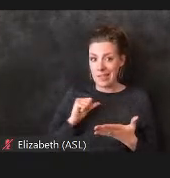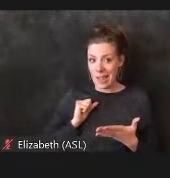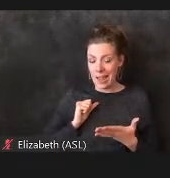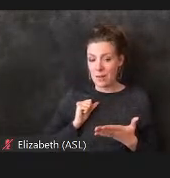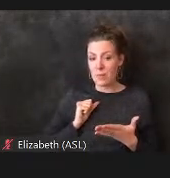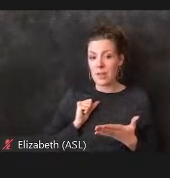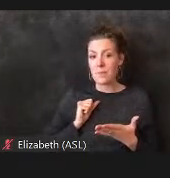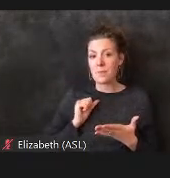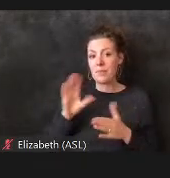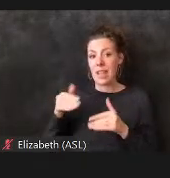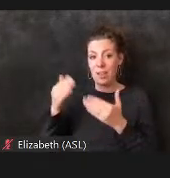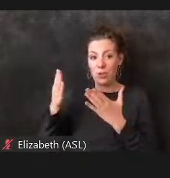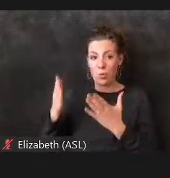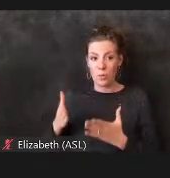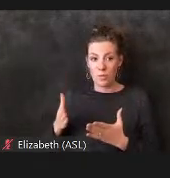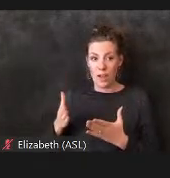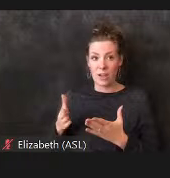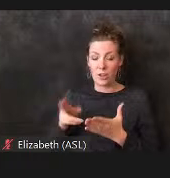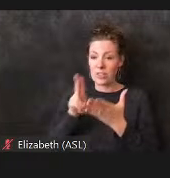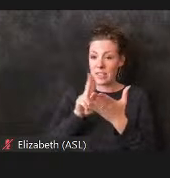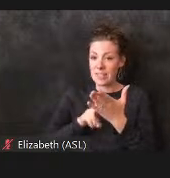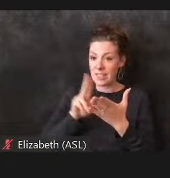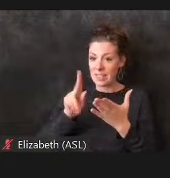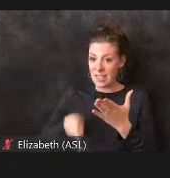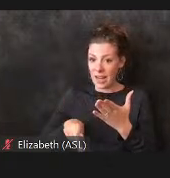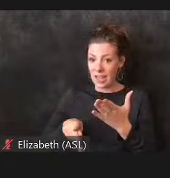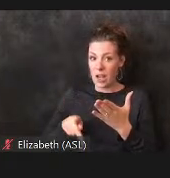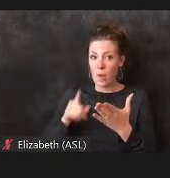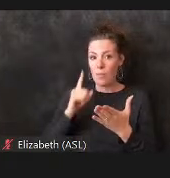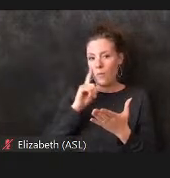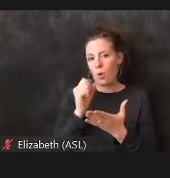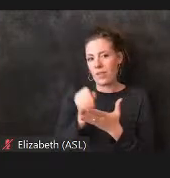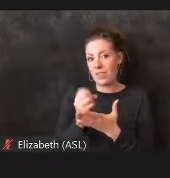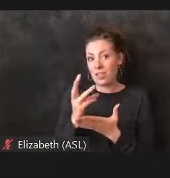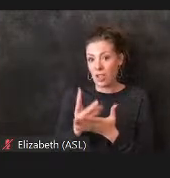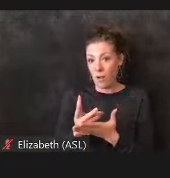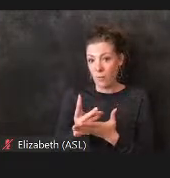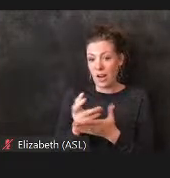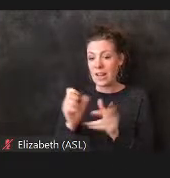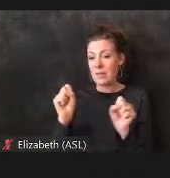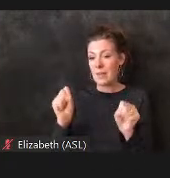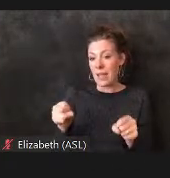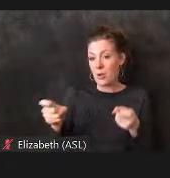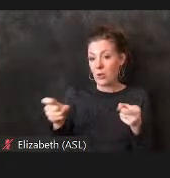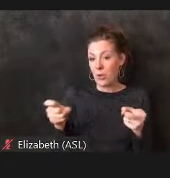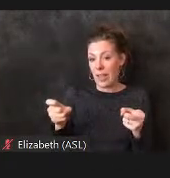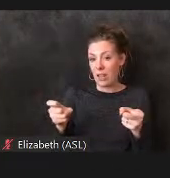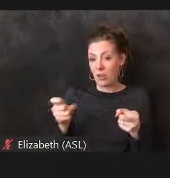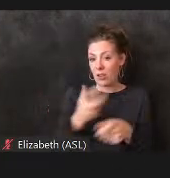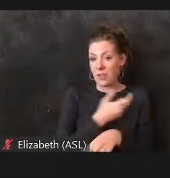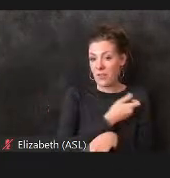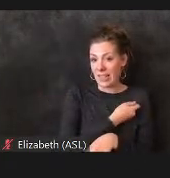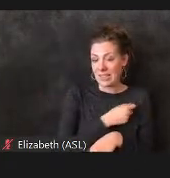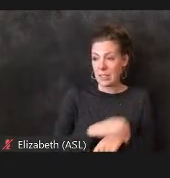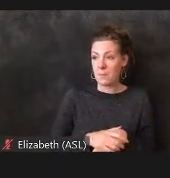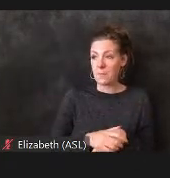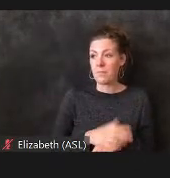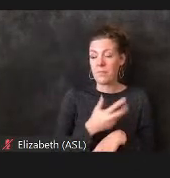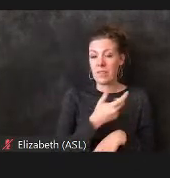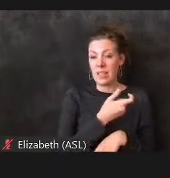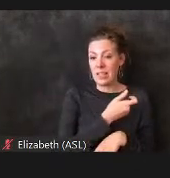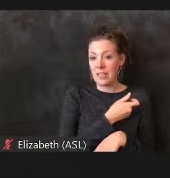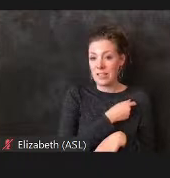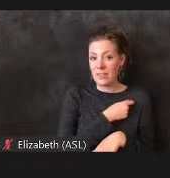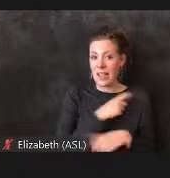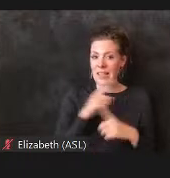ayudando a nuestros proveedores, ¿verdad?, para el programa, para que puedan